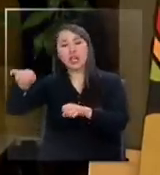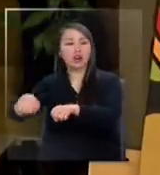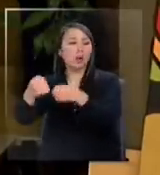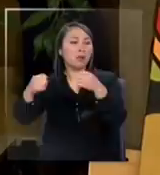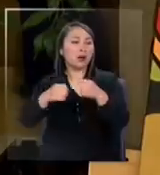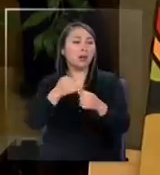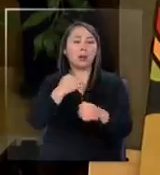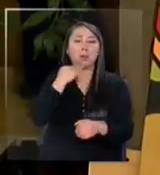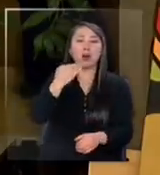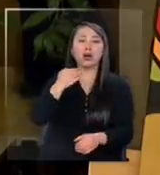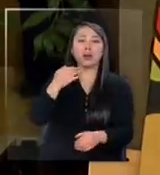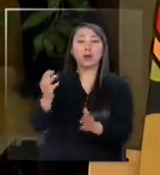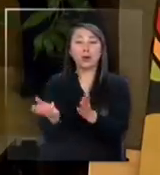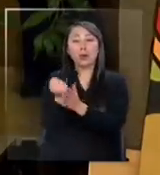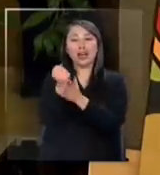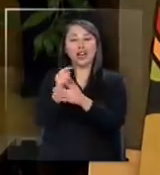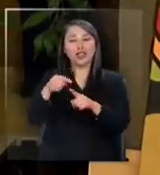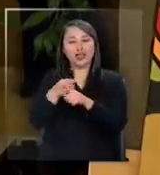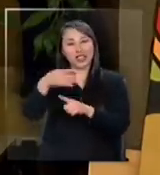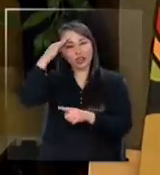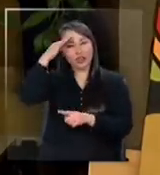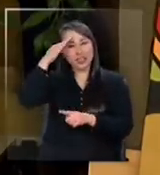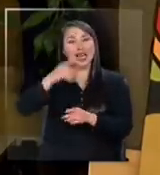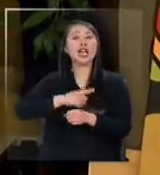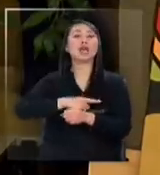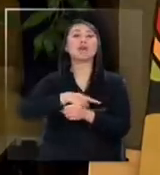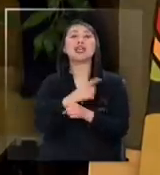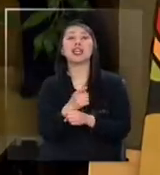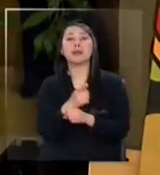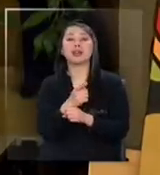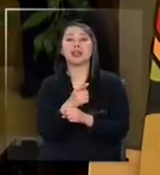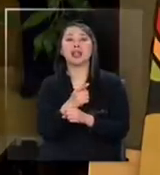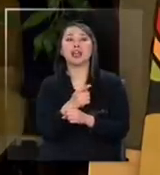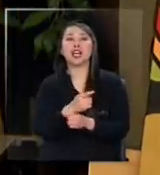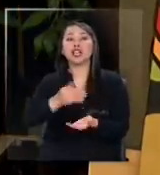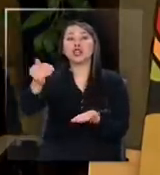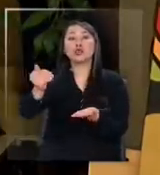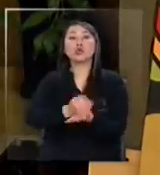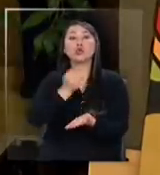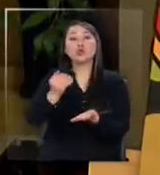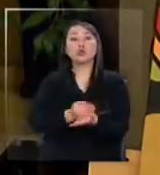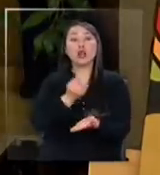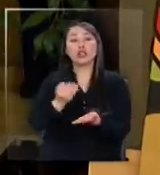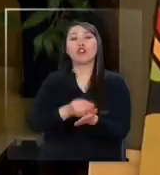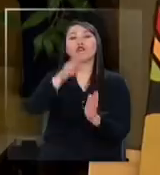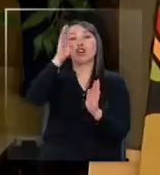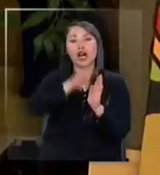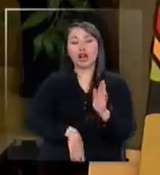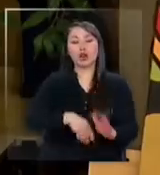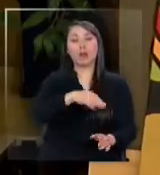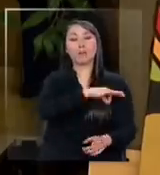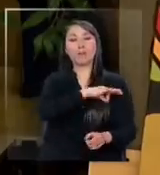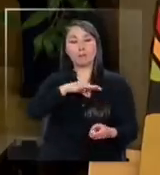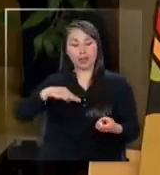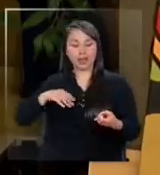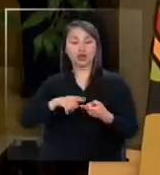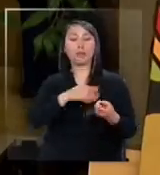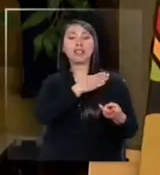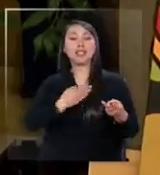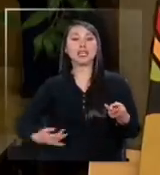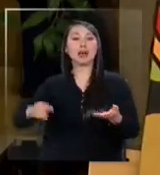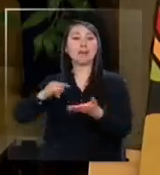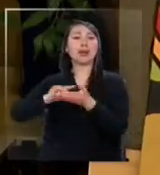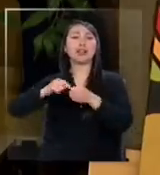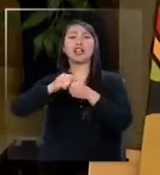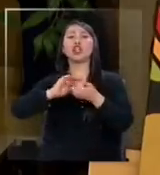credibilidad era proceder de inmediato a la rebaja de los sueldos del presidente, de los ministros de Estado, los parlamentarios, todas las